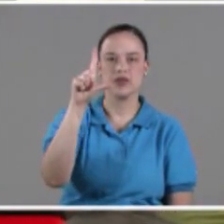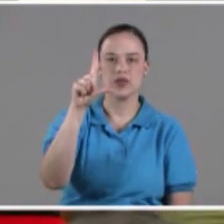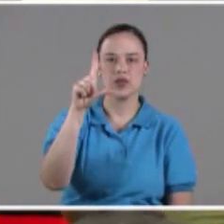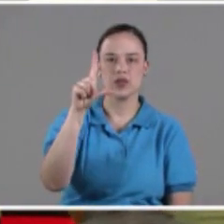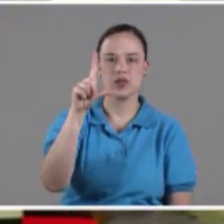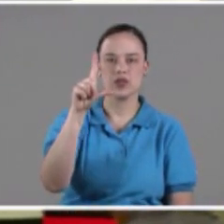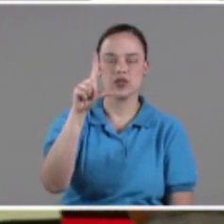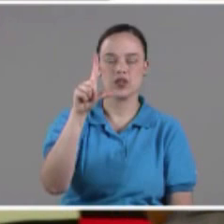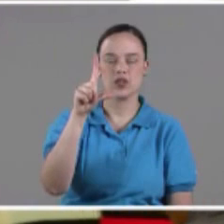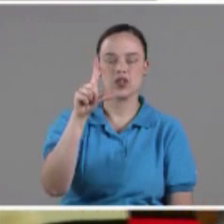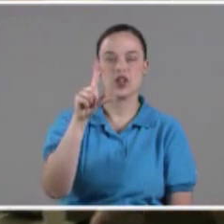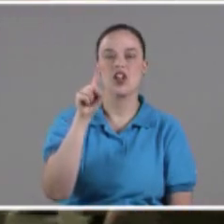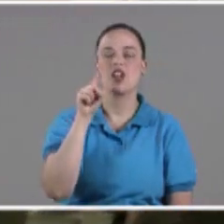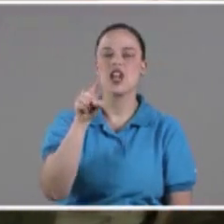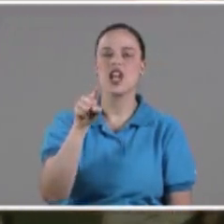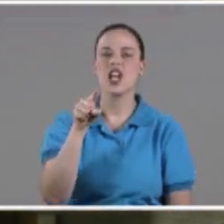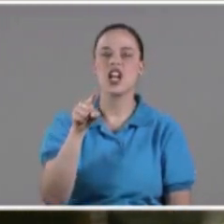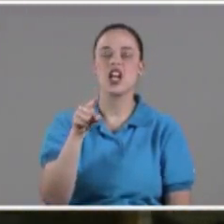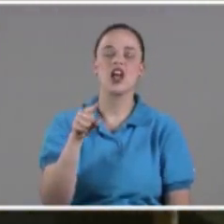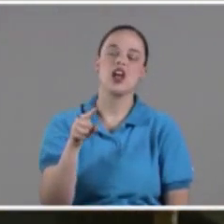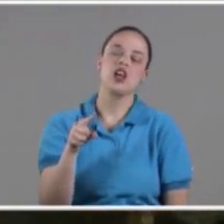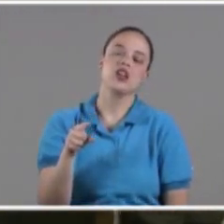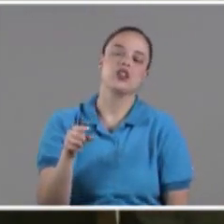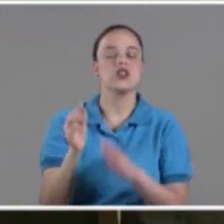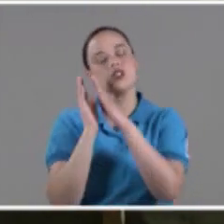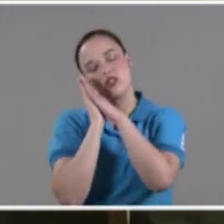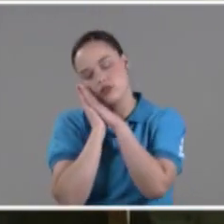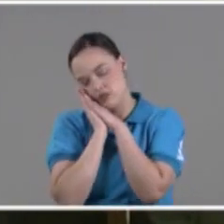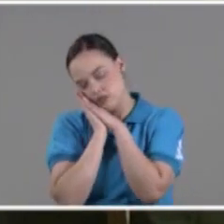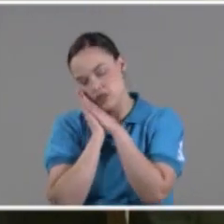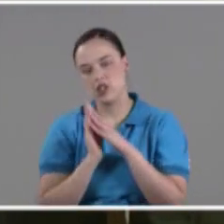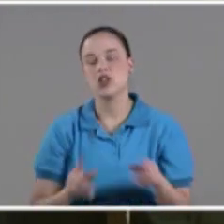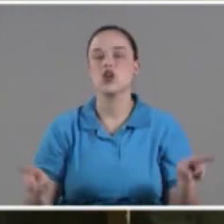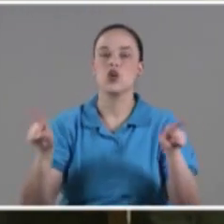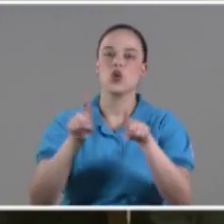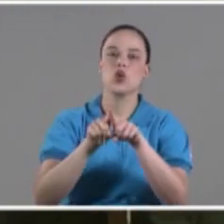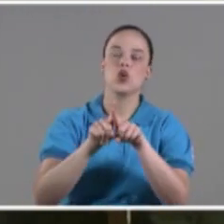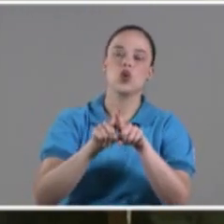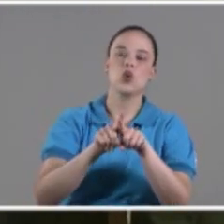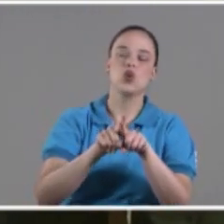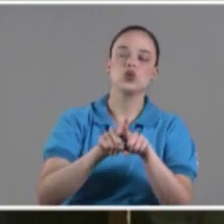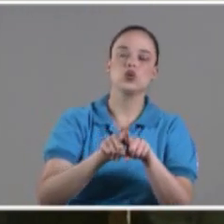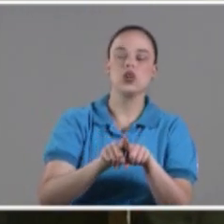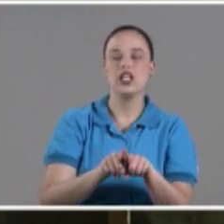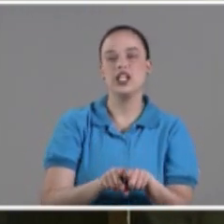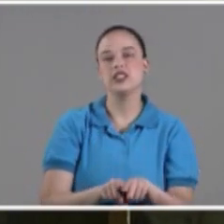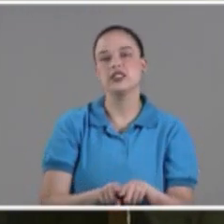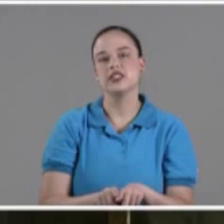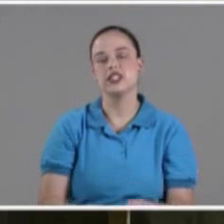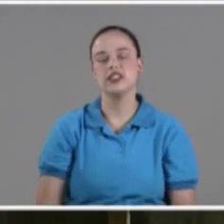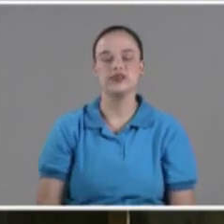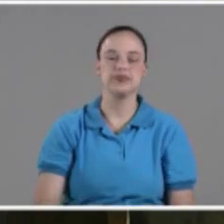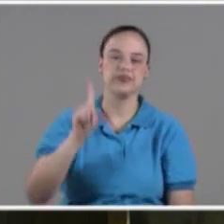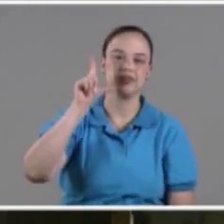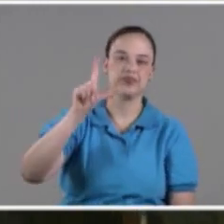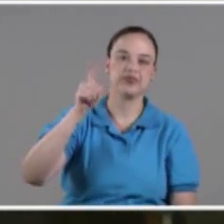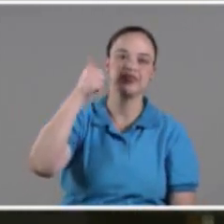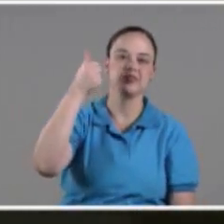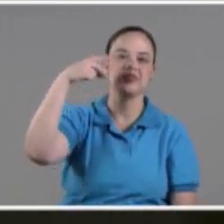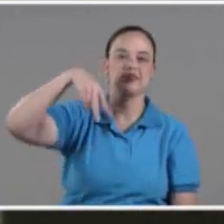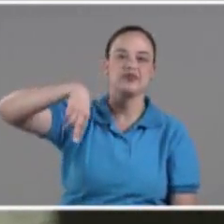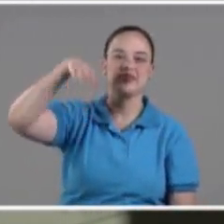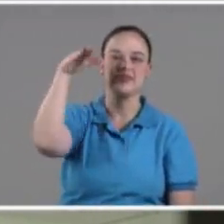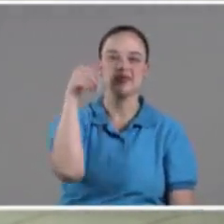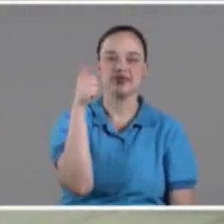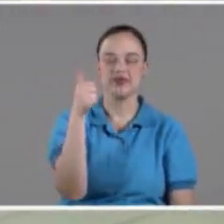ese dormía junto a la lanza siempre la tenía preparada iba